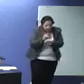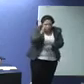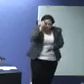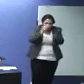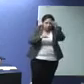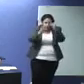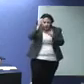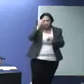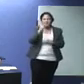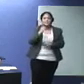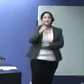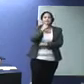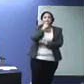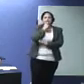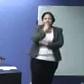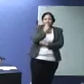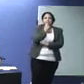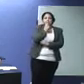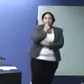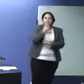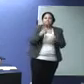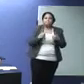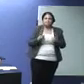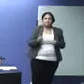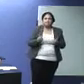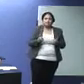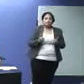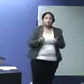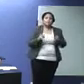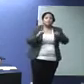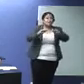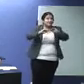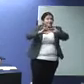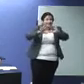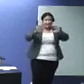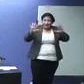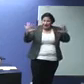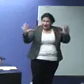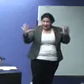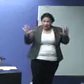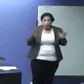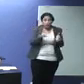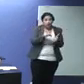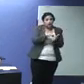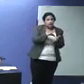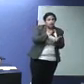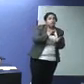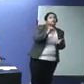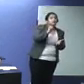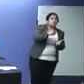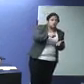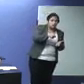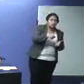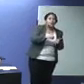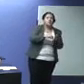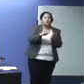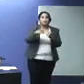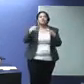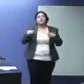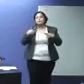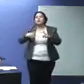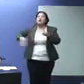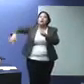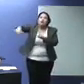he encontrado que mientras más claro tengamos lo que significa la discapacidad y los procesos que conlleva tanto a nivel